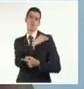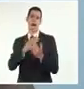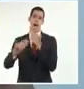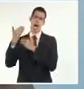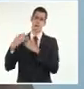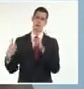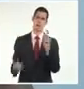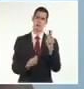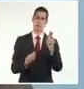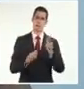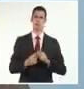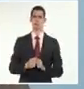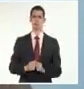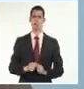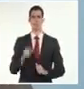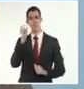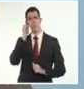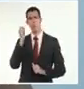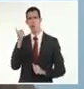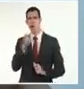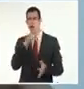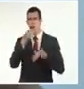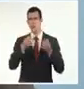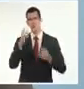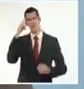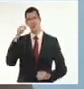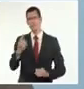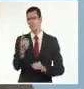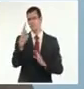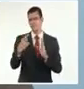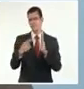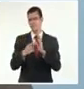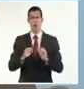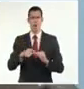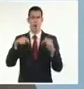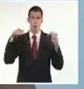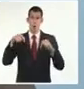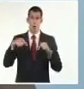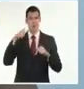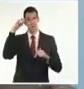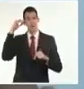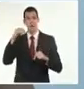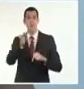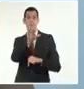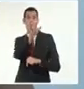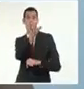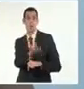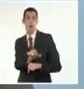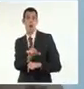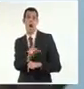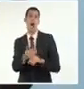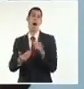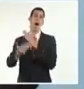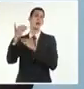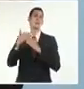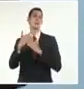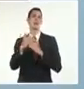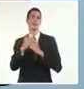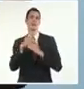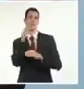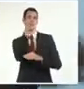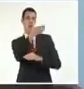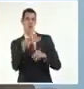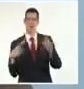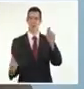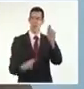los combatientes del ejército rebelde, la lucha clandestina, que hoy están jubilados, van a recibir a partir de la aprobación de la medida